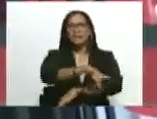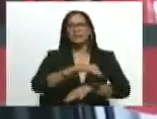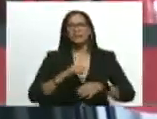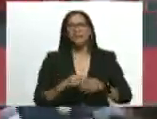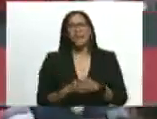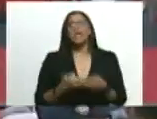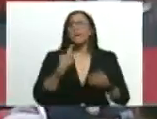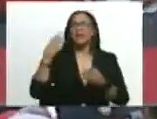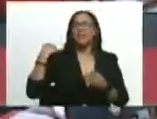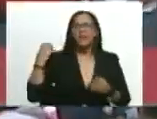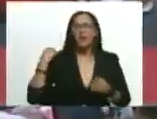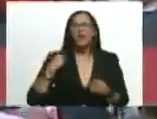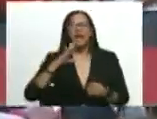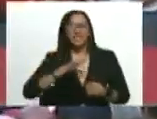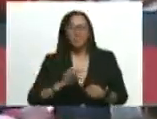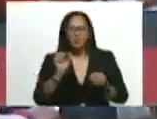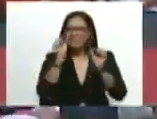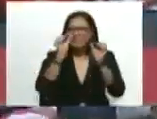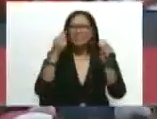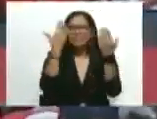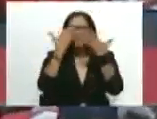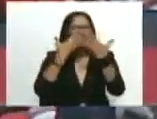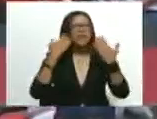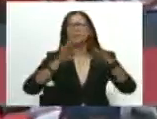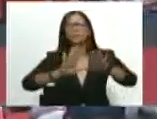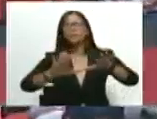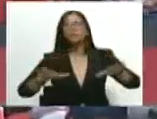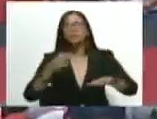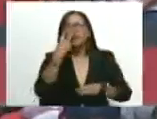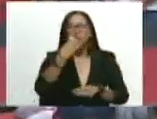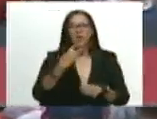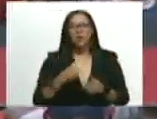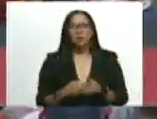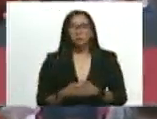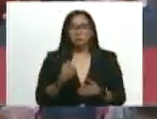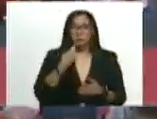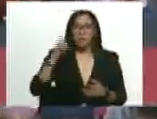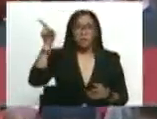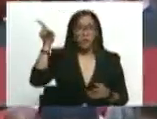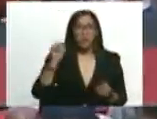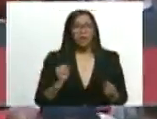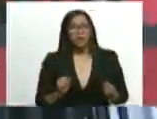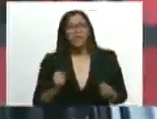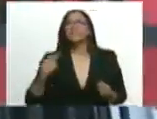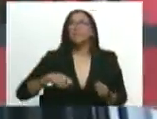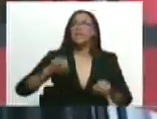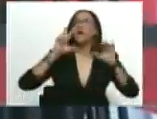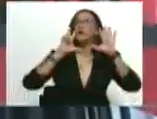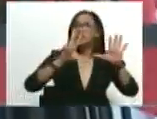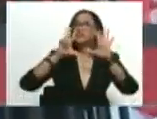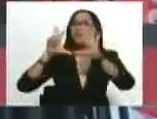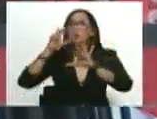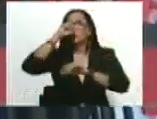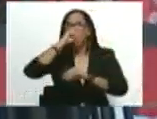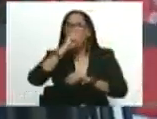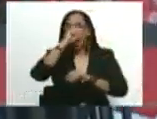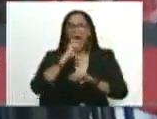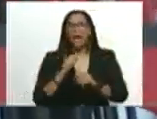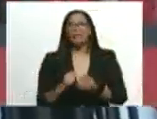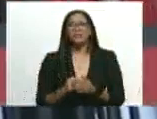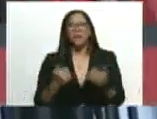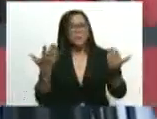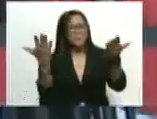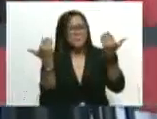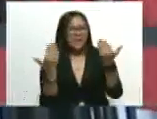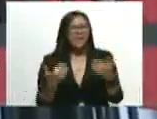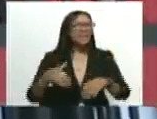y me dijo estoy casi ciega no veo me dijo ella tiene 88 años y anda en la calle